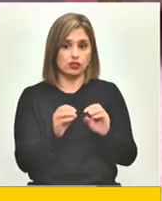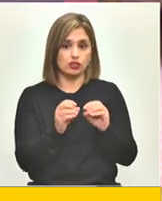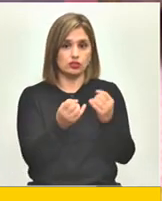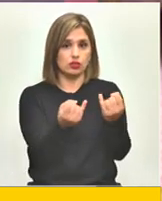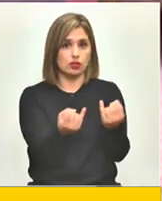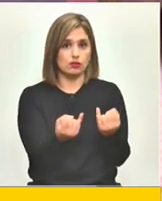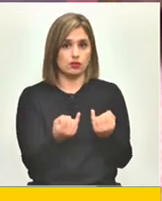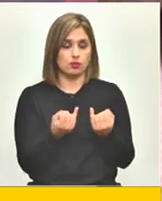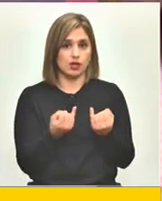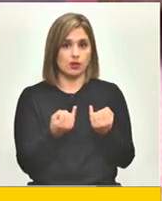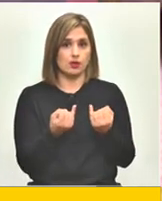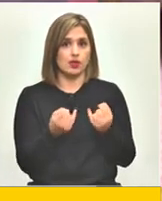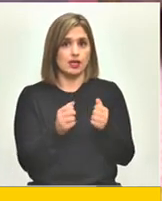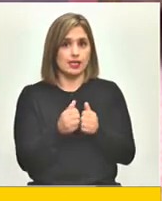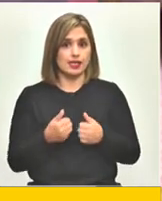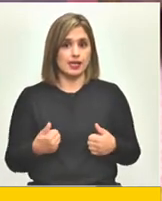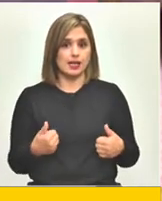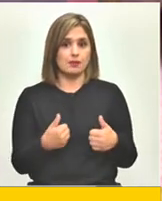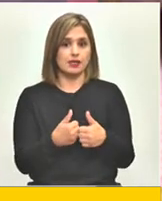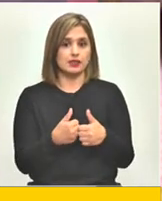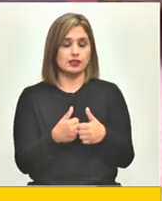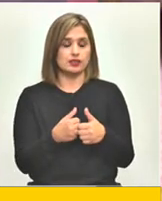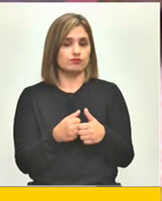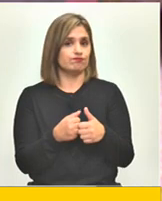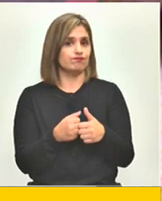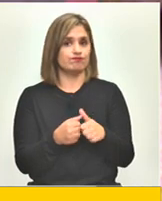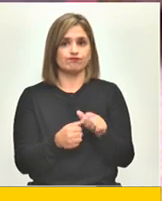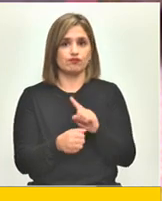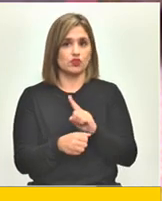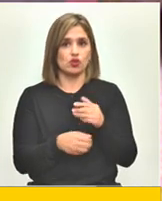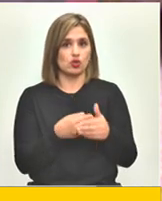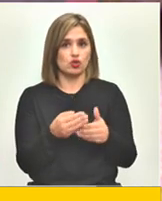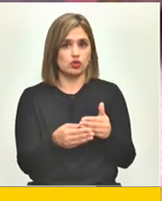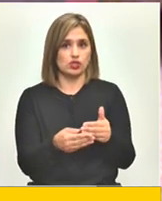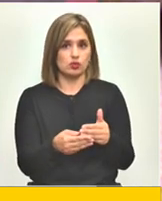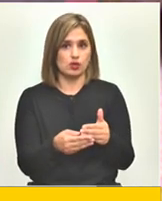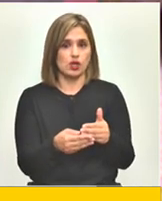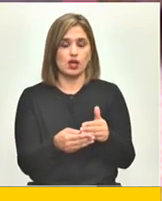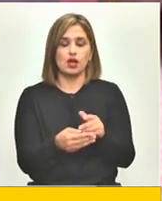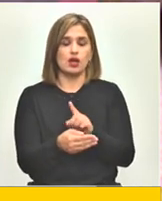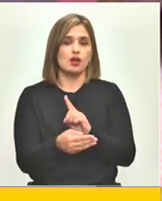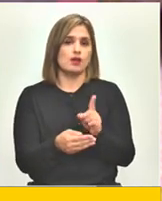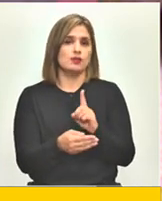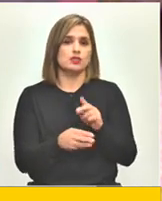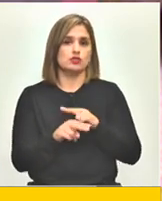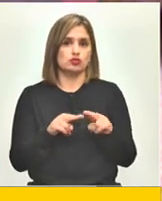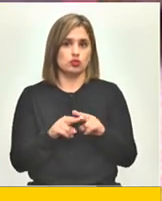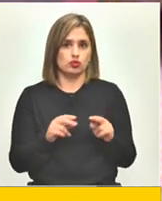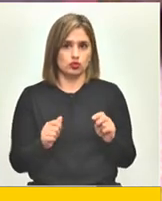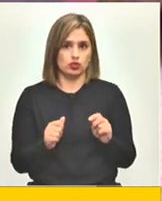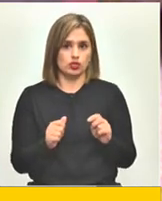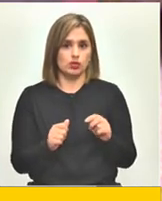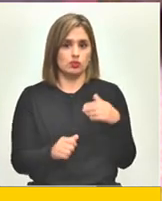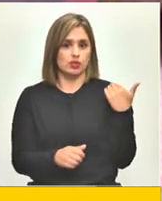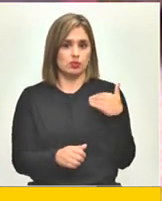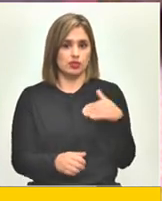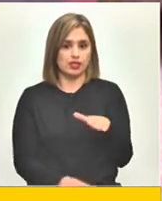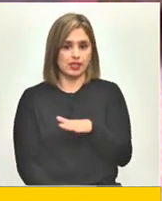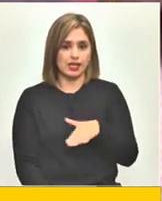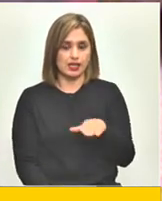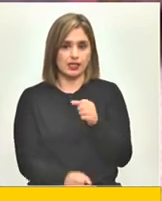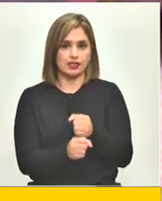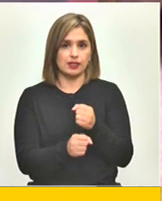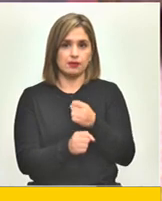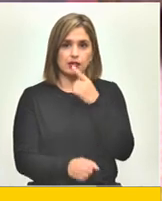informamos que dicha mesa se quebró ante El nulo Avance en soluciones para este importante sector de trabajadores